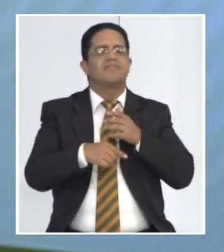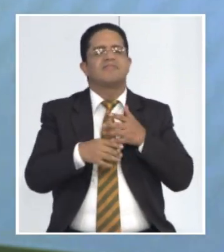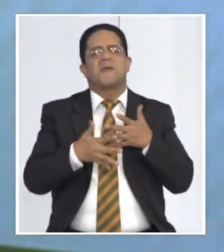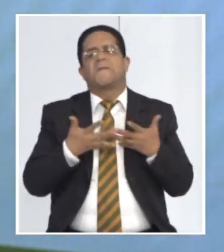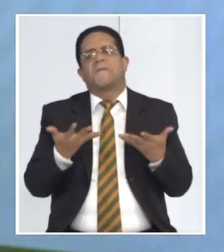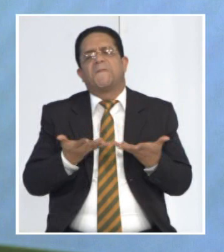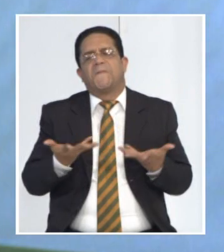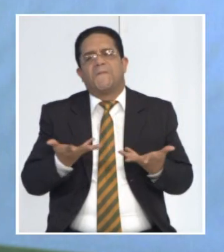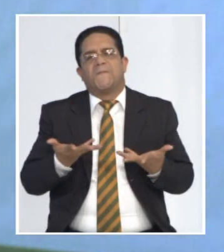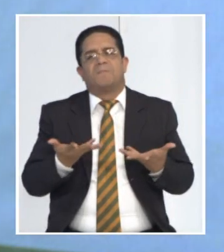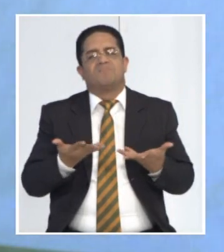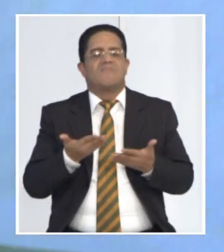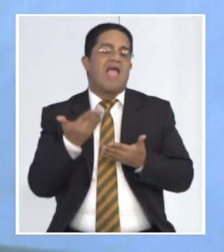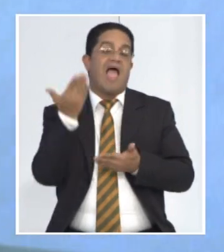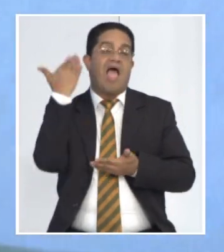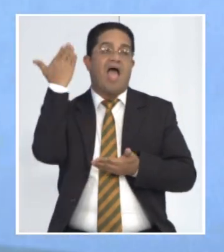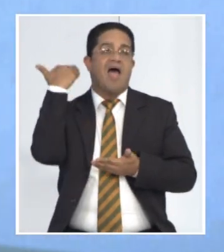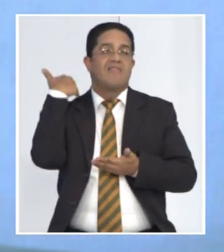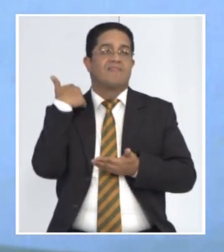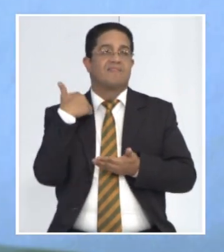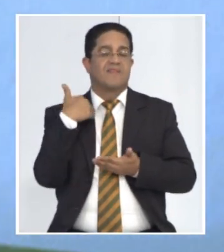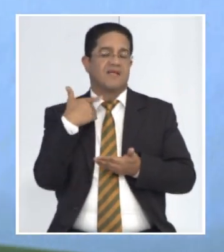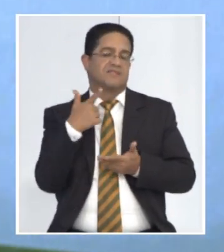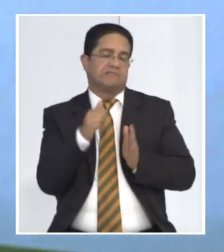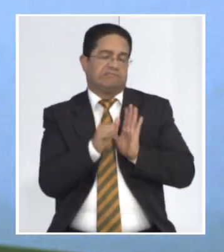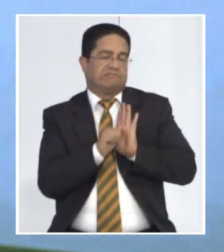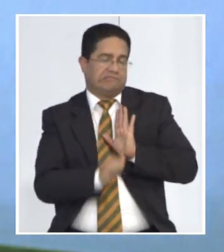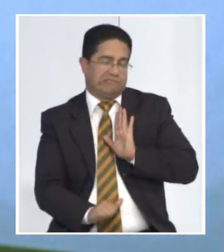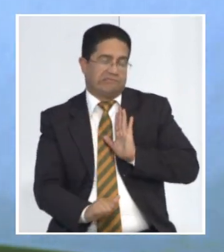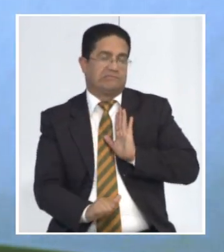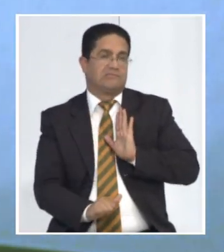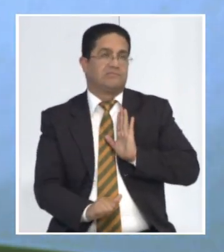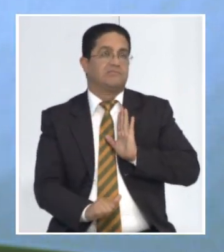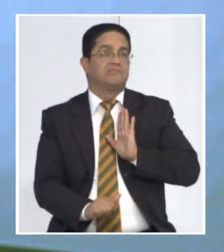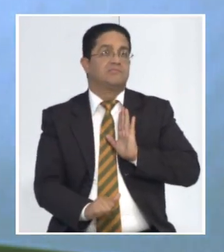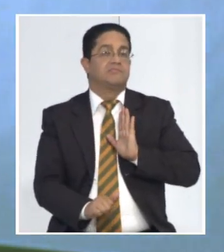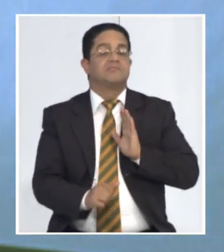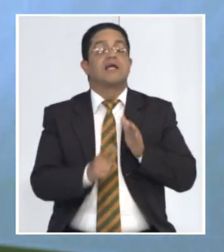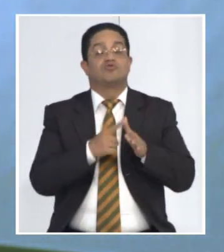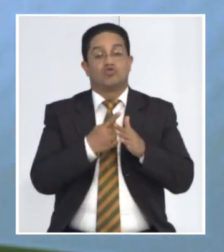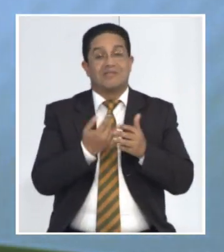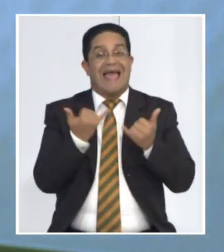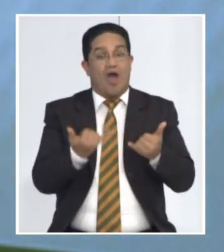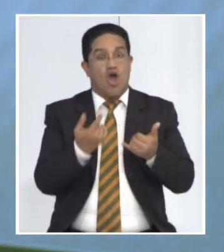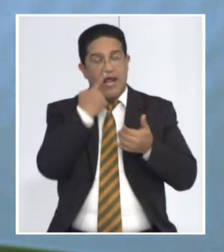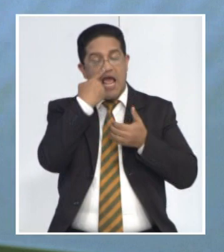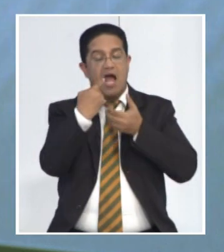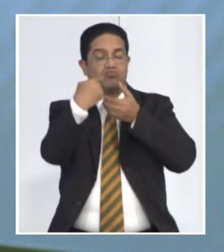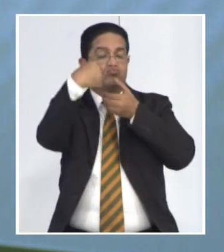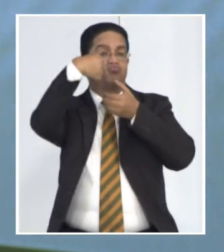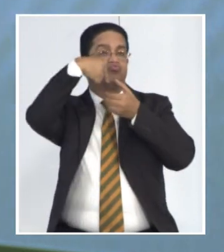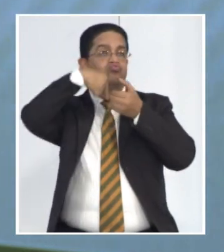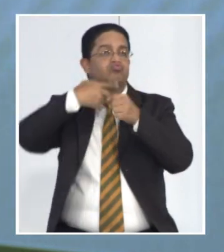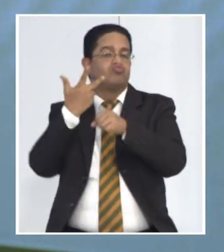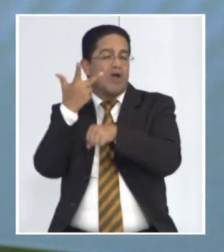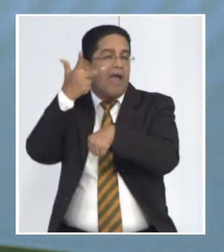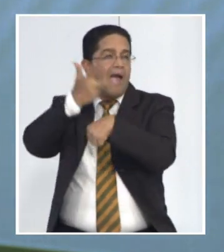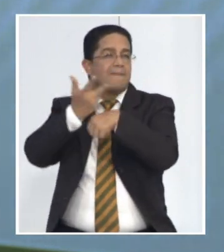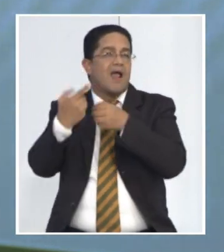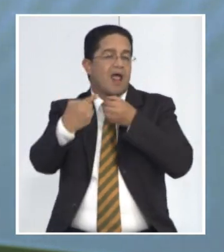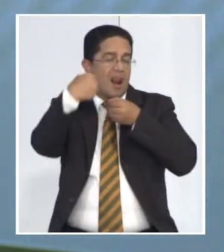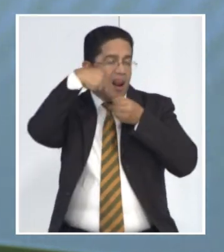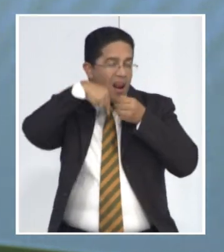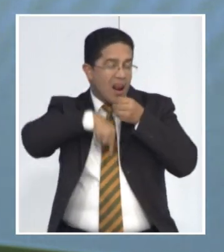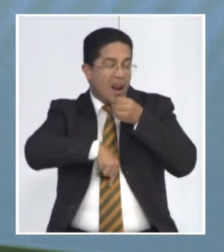que históricamente el tratamiento había sido quirúrgico y vamos a hacer un procedimiento endoscópico para el tratamiento de la acalasia y luego